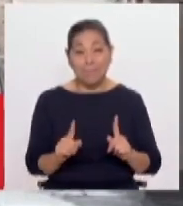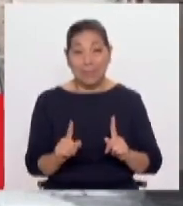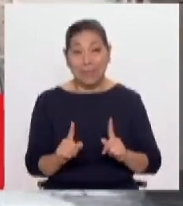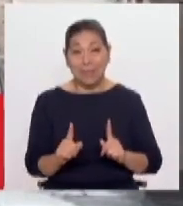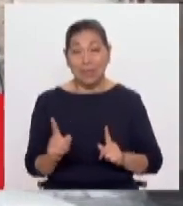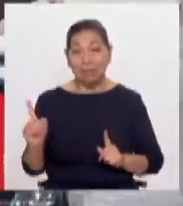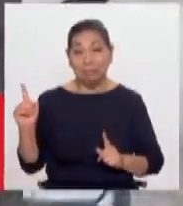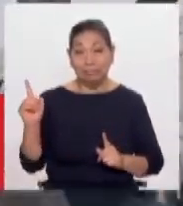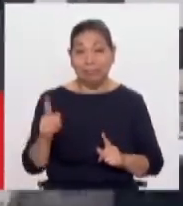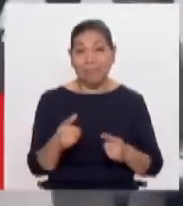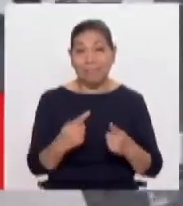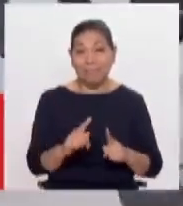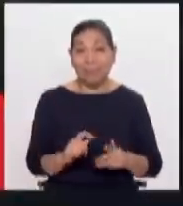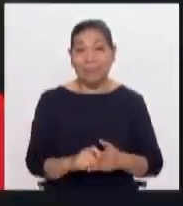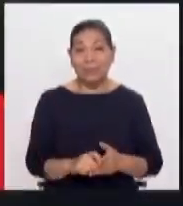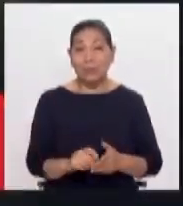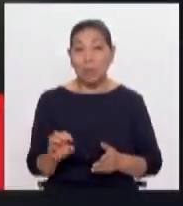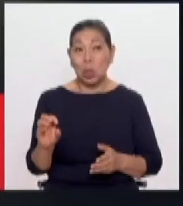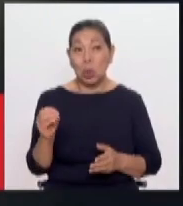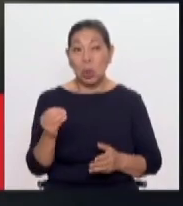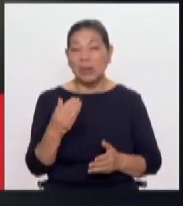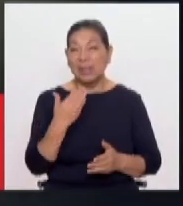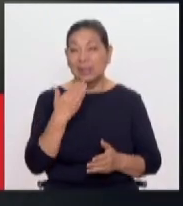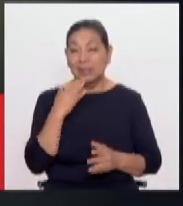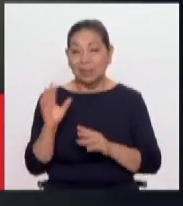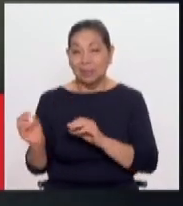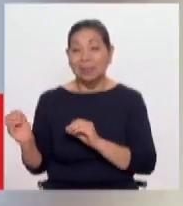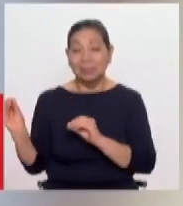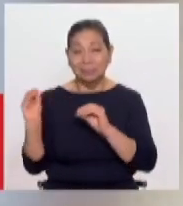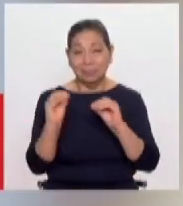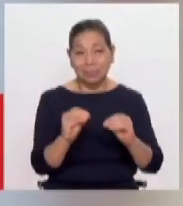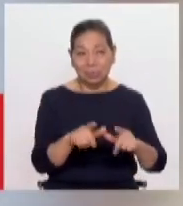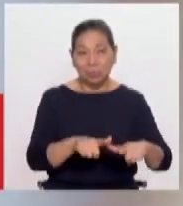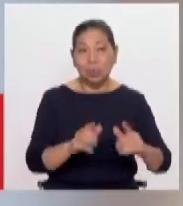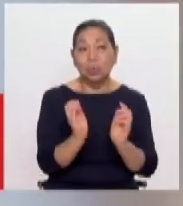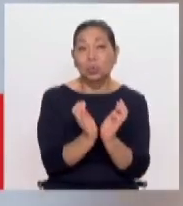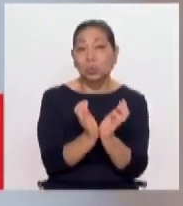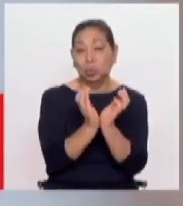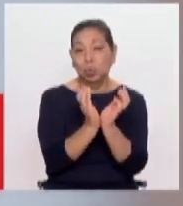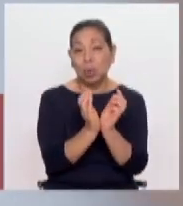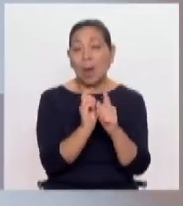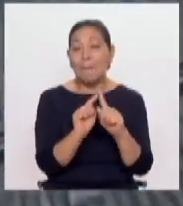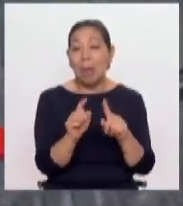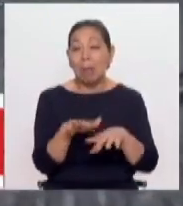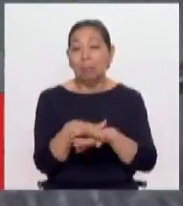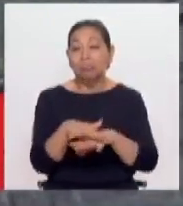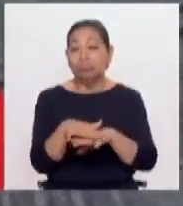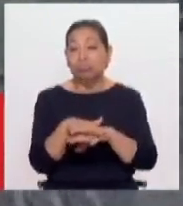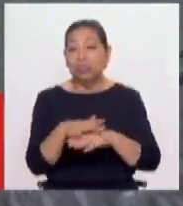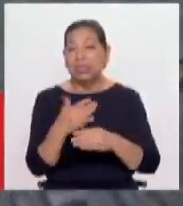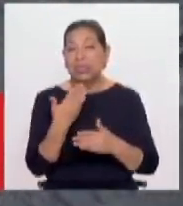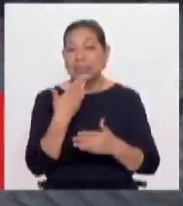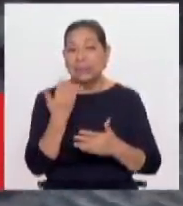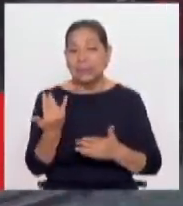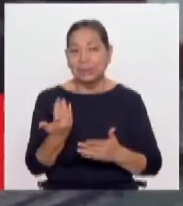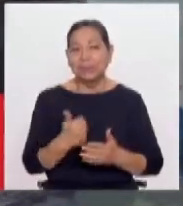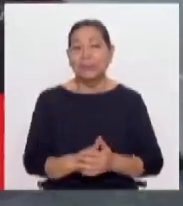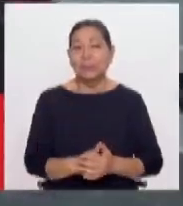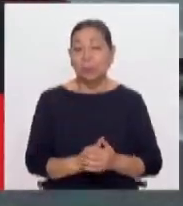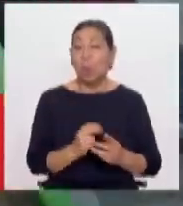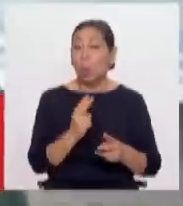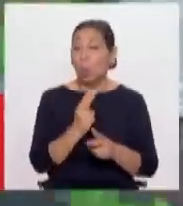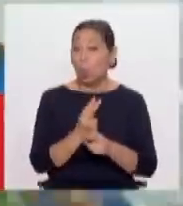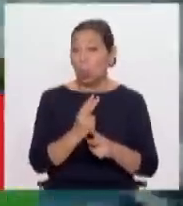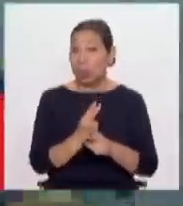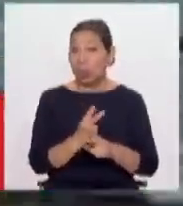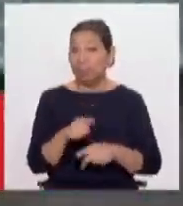las autoridades permitió la captura de los malhechores, quienes fueron trasladados a la comisaría de Surco para iniciar las investigaciones del caso. Hay que tener mucho